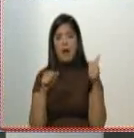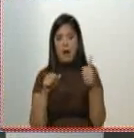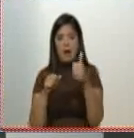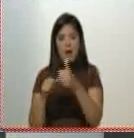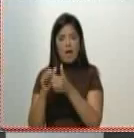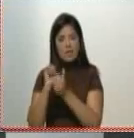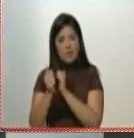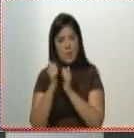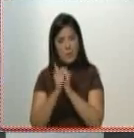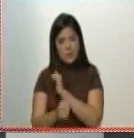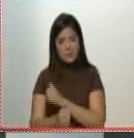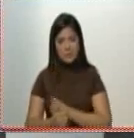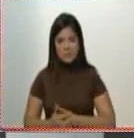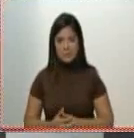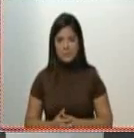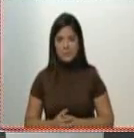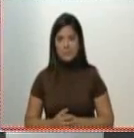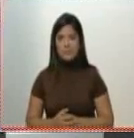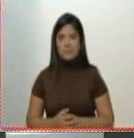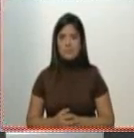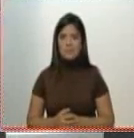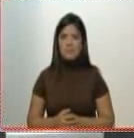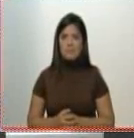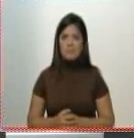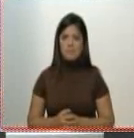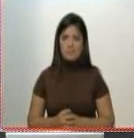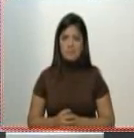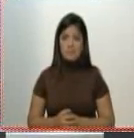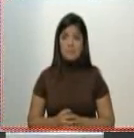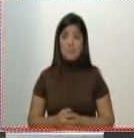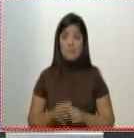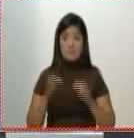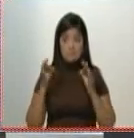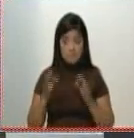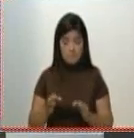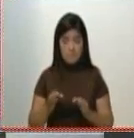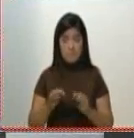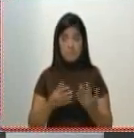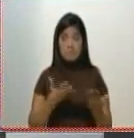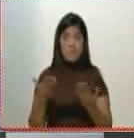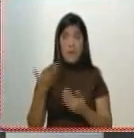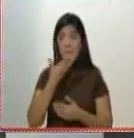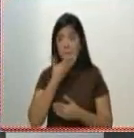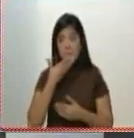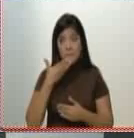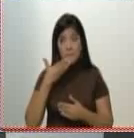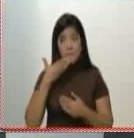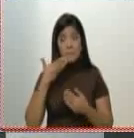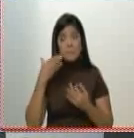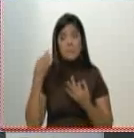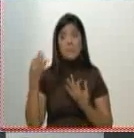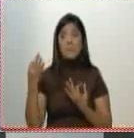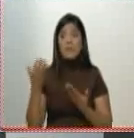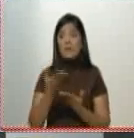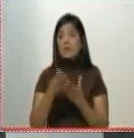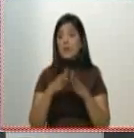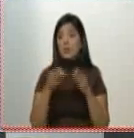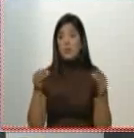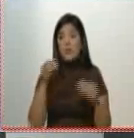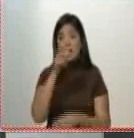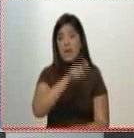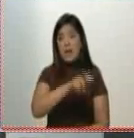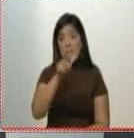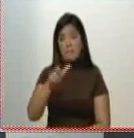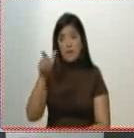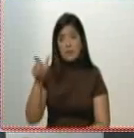deportivas de las cuales sean su preferencia. Esto sin duda va a repercutir en un mayor rendimiento rendimiento de cada uno de los atletas, en un mayor